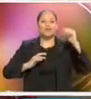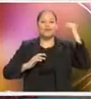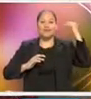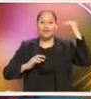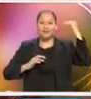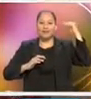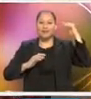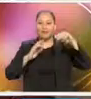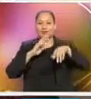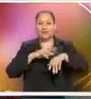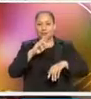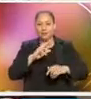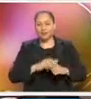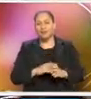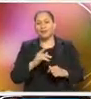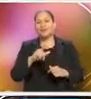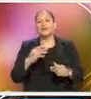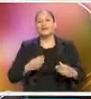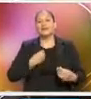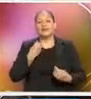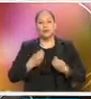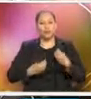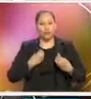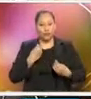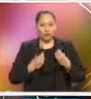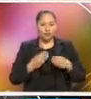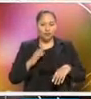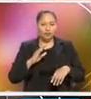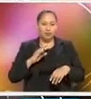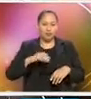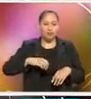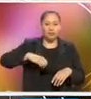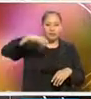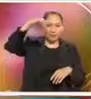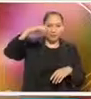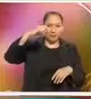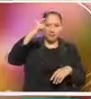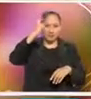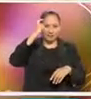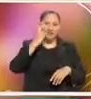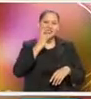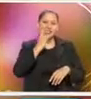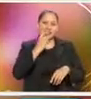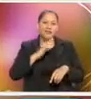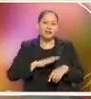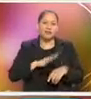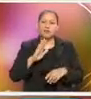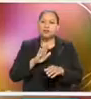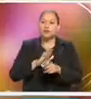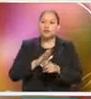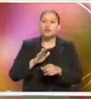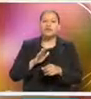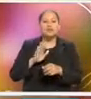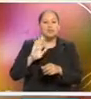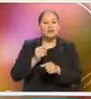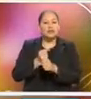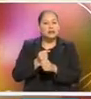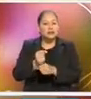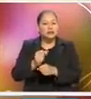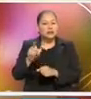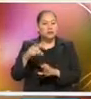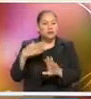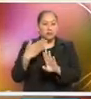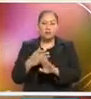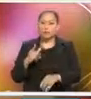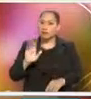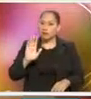una característica también de estos chicos, ¿no? Porque son más grandes, ¿no? Y entonces, claro, hostigan, ¿no? Y como te dije antes, los